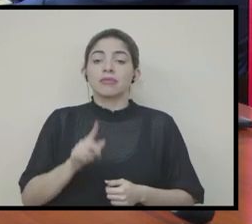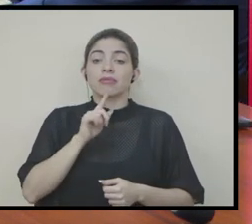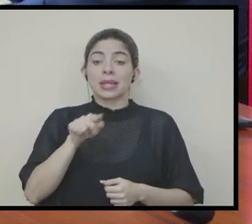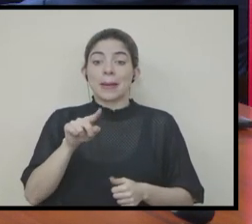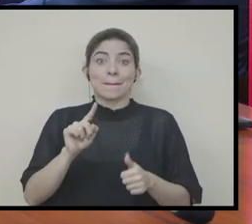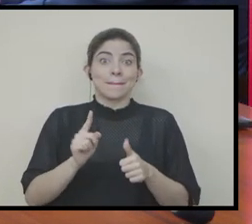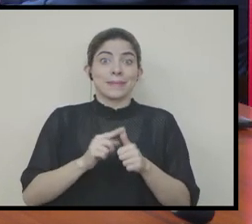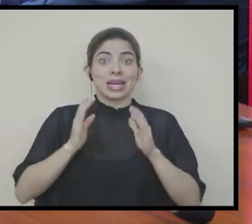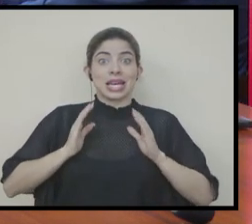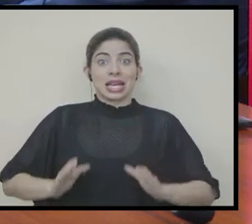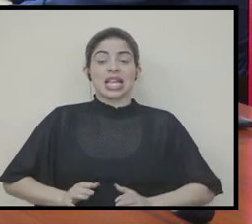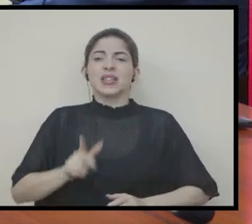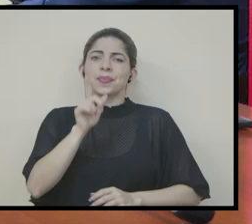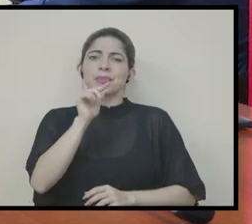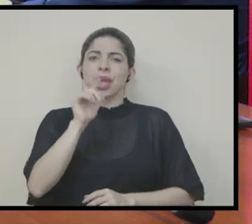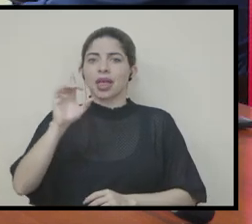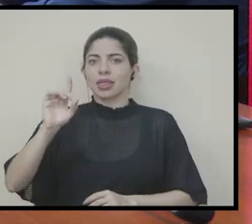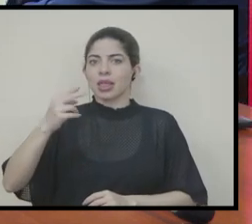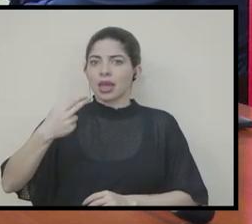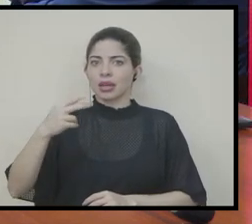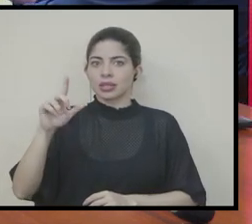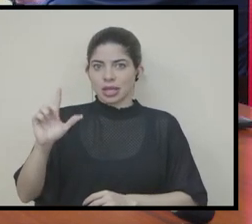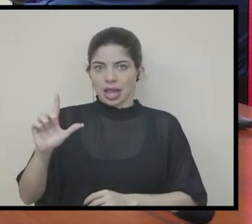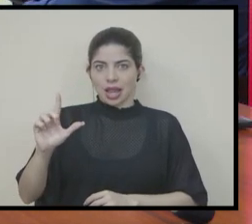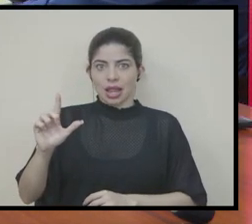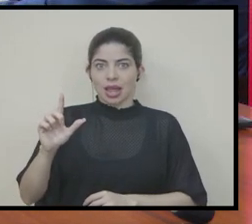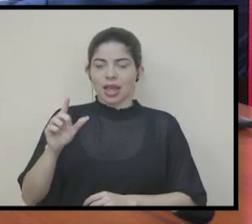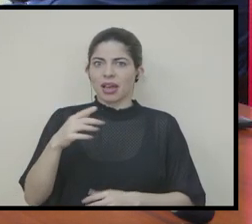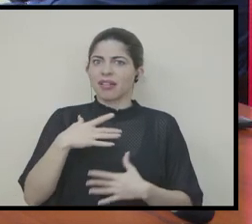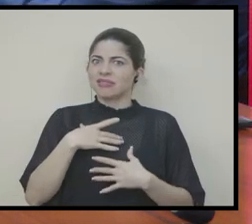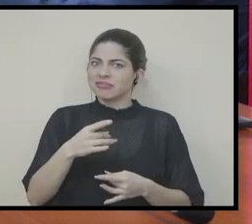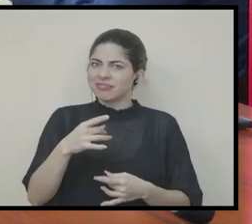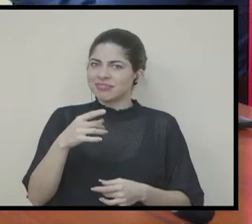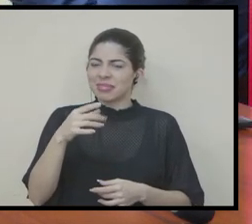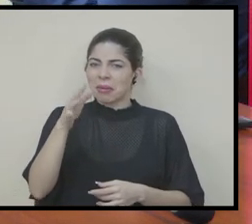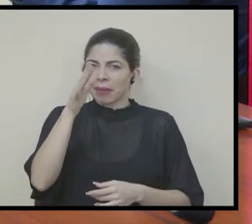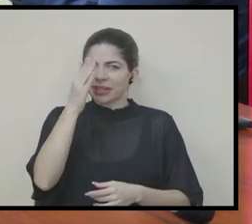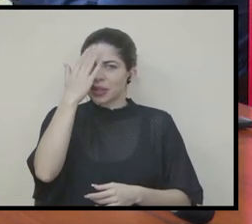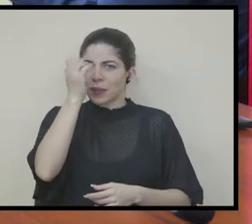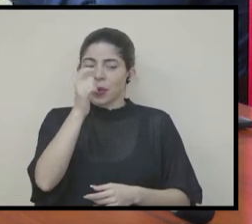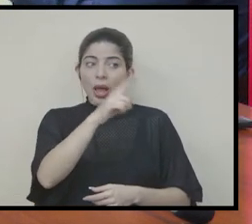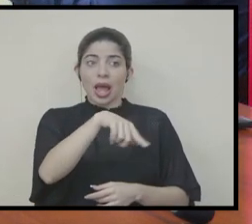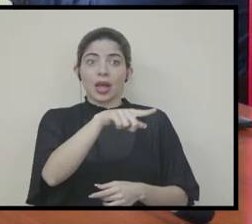ese primer cliente fue DHL y fue muy vacilón porque ellos